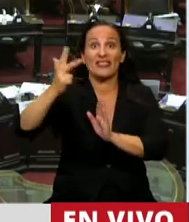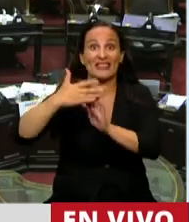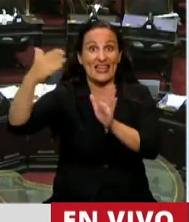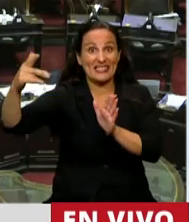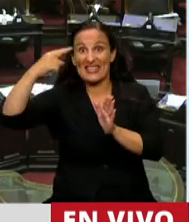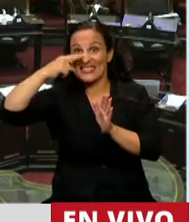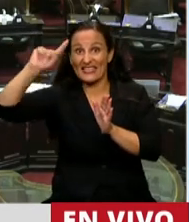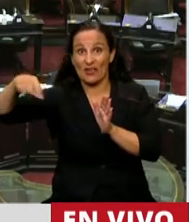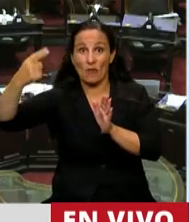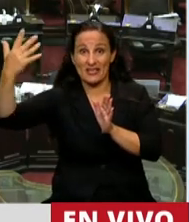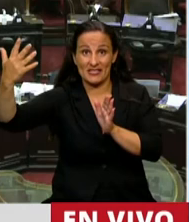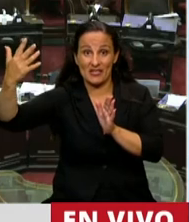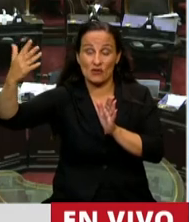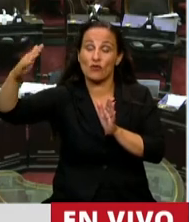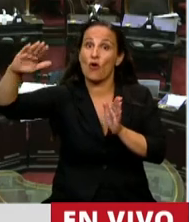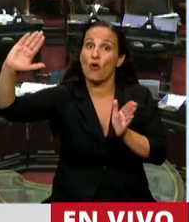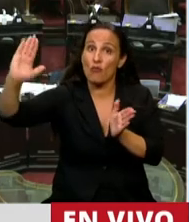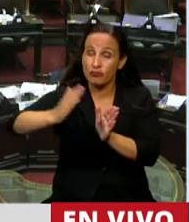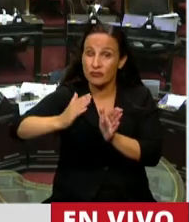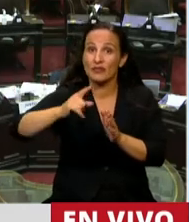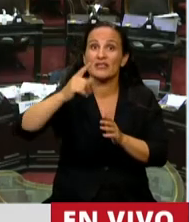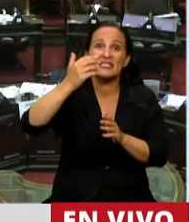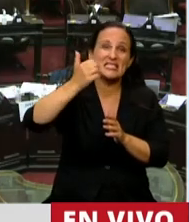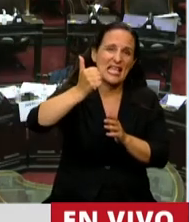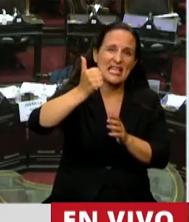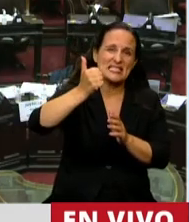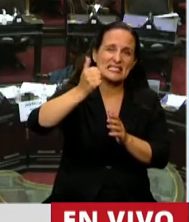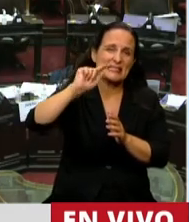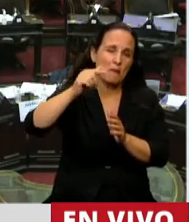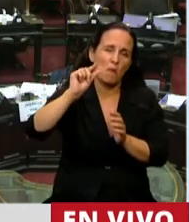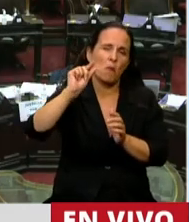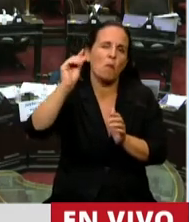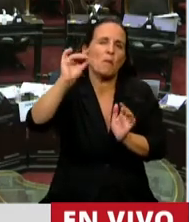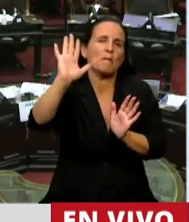del 7,125% a poco más del 6%,